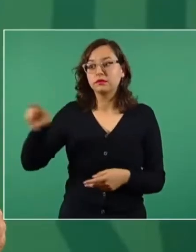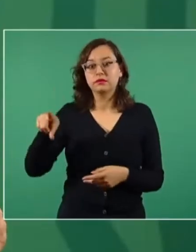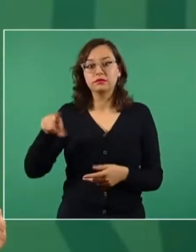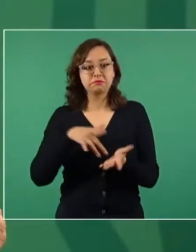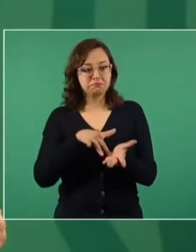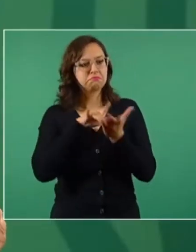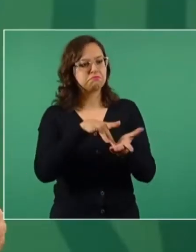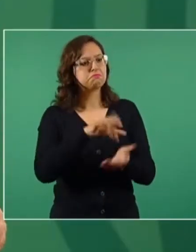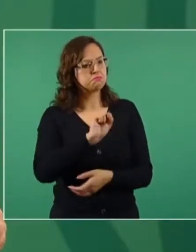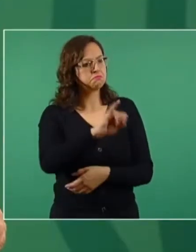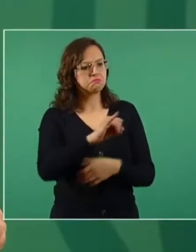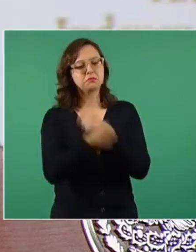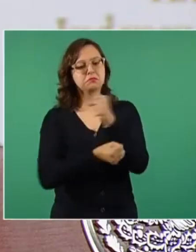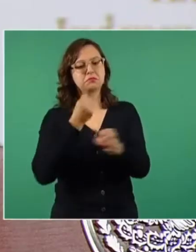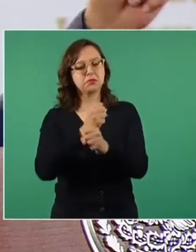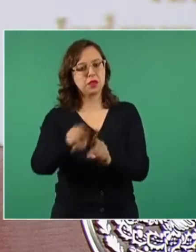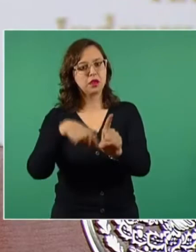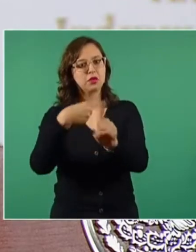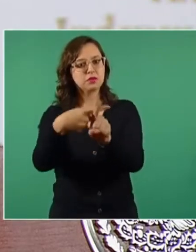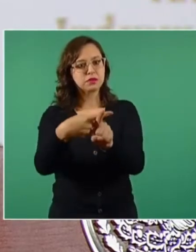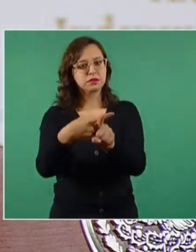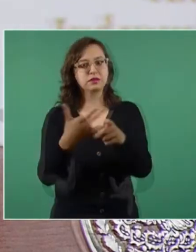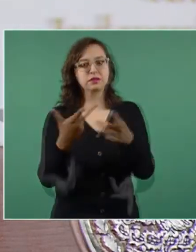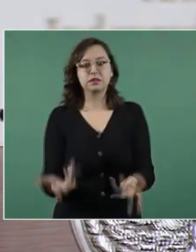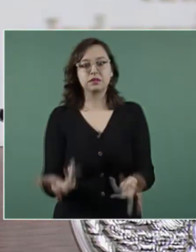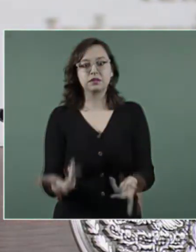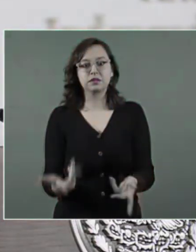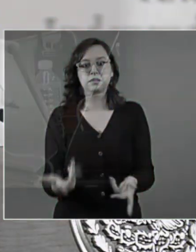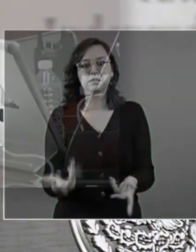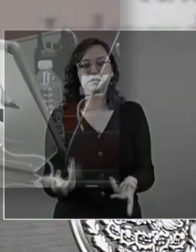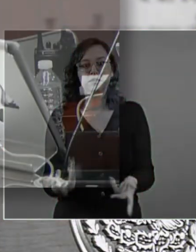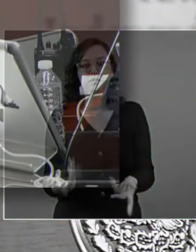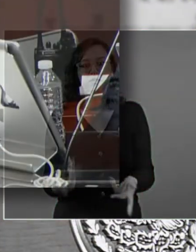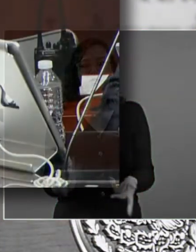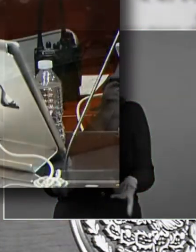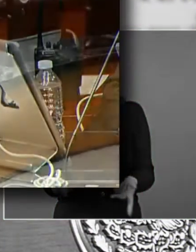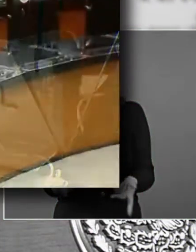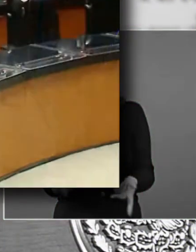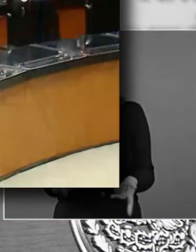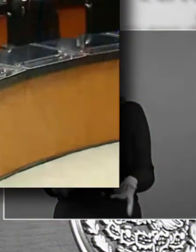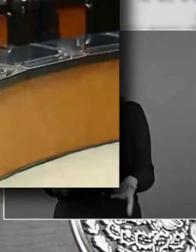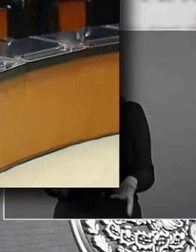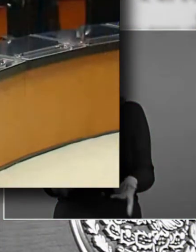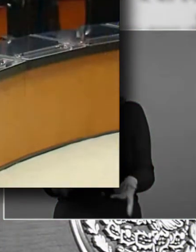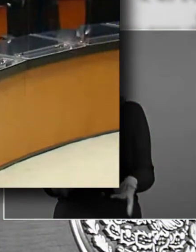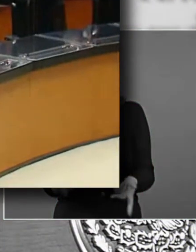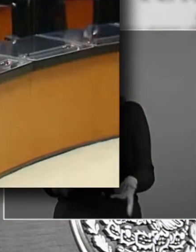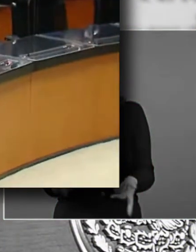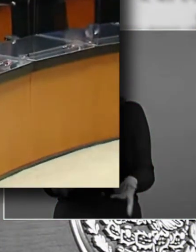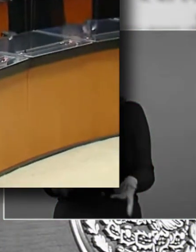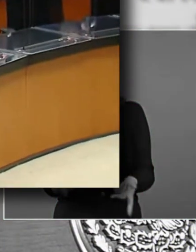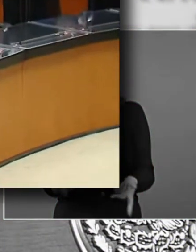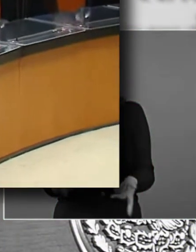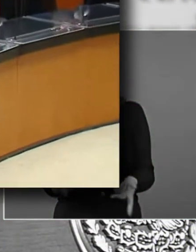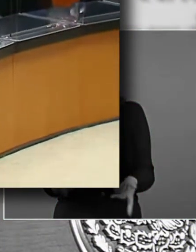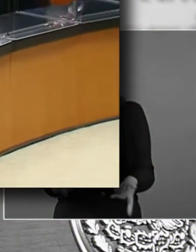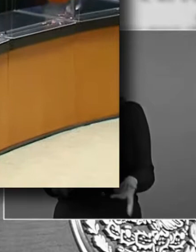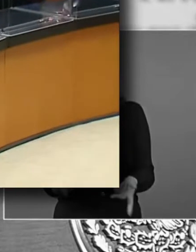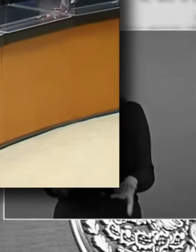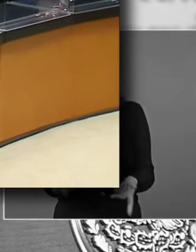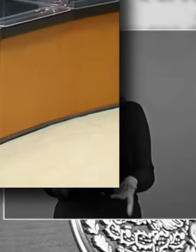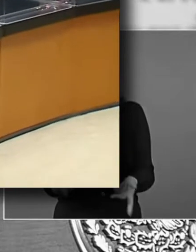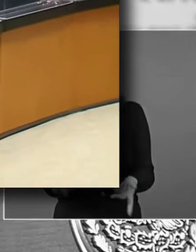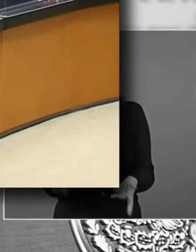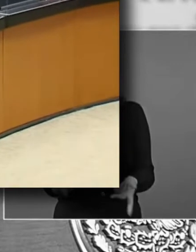a refrendar su confianza. Y me voy a fortalecer. ¡Viva el mejor presidente de México! ¡Viva la Cuarta